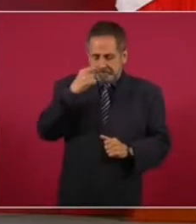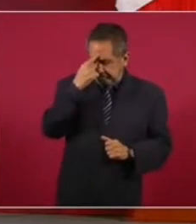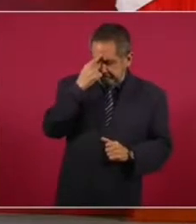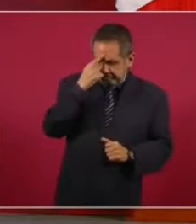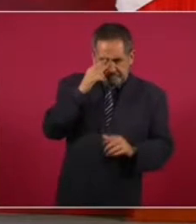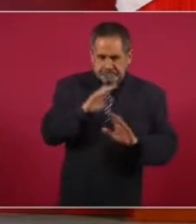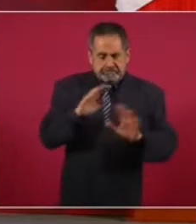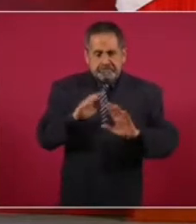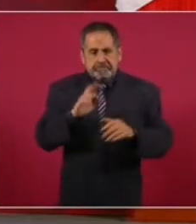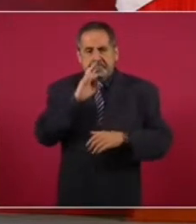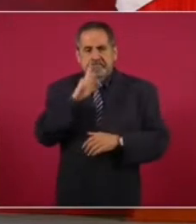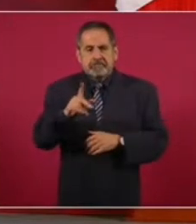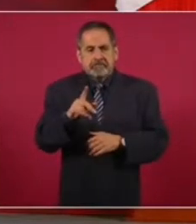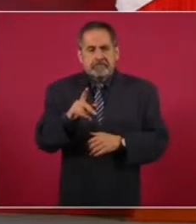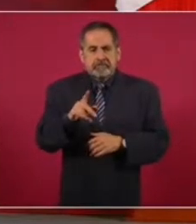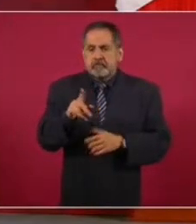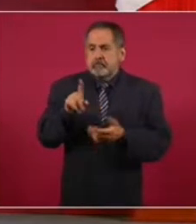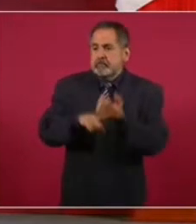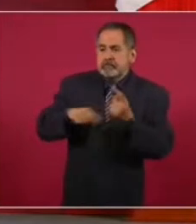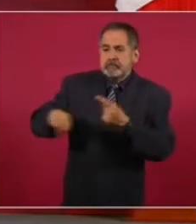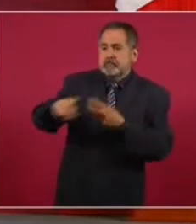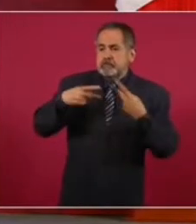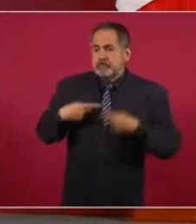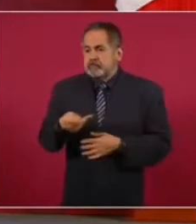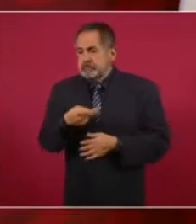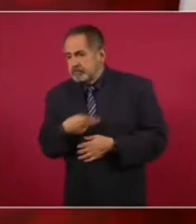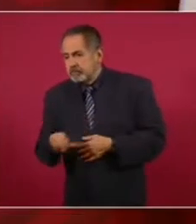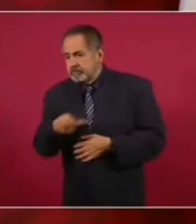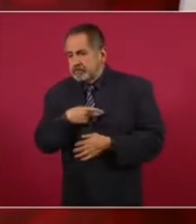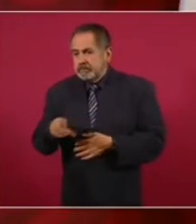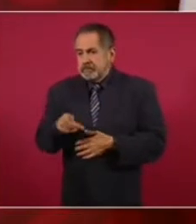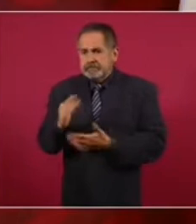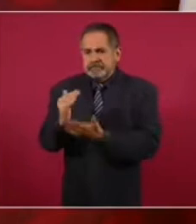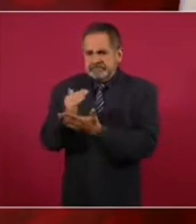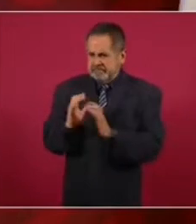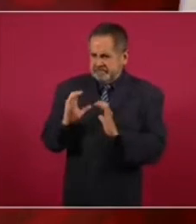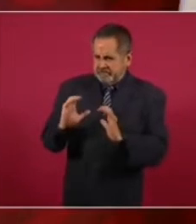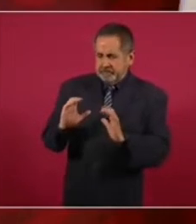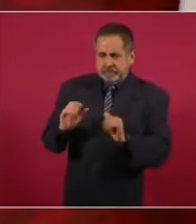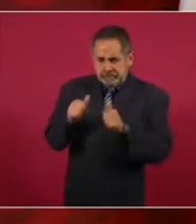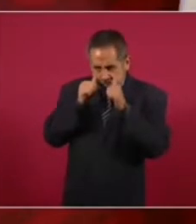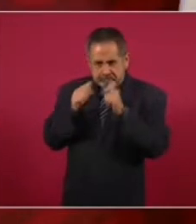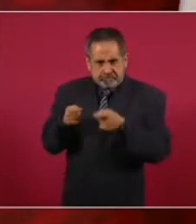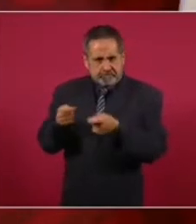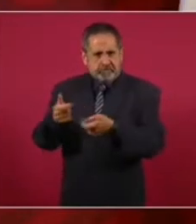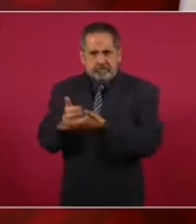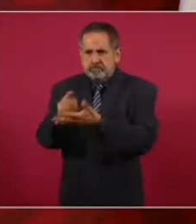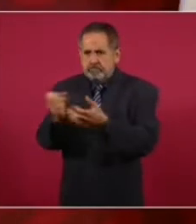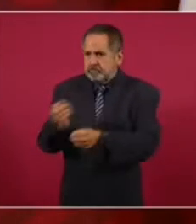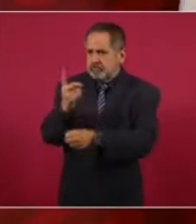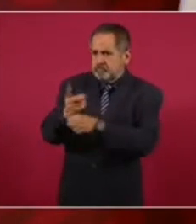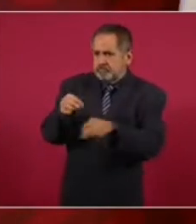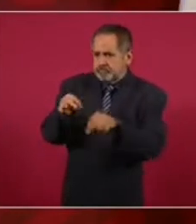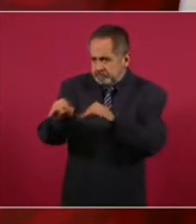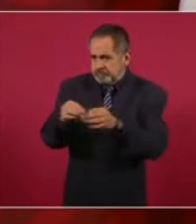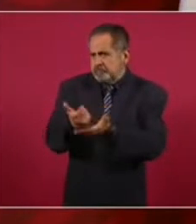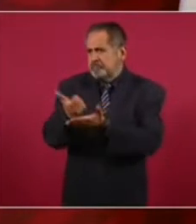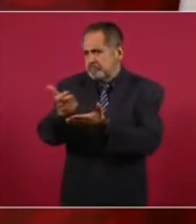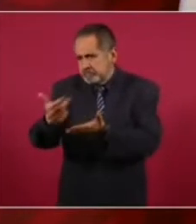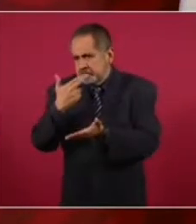evitamos el empobrecimiento del pueblo, si damos oportunidades de trabajo, si mejoran